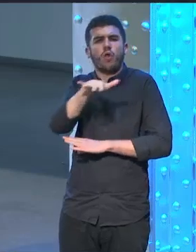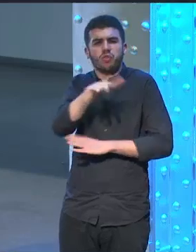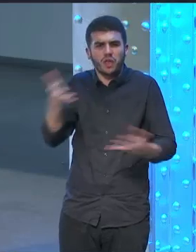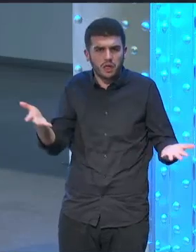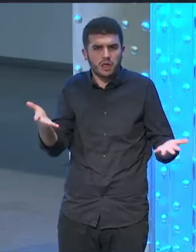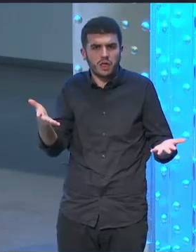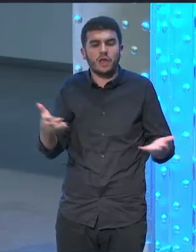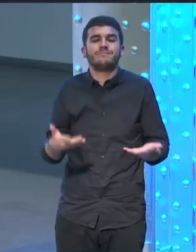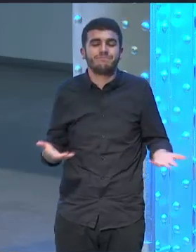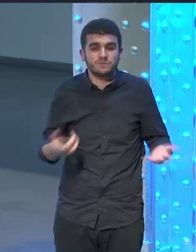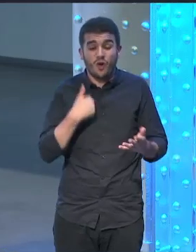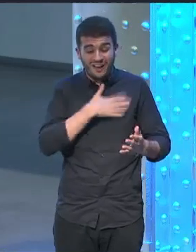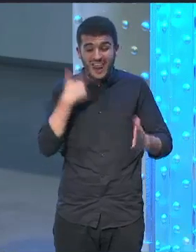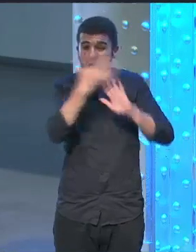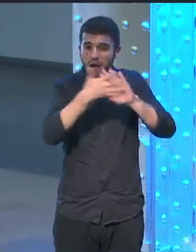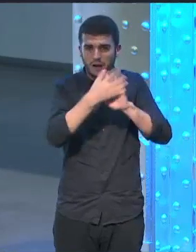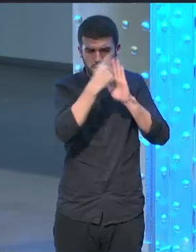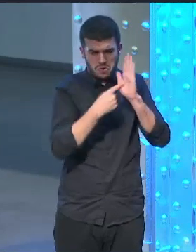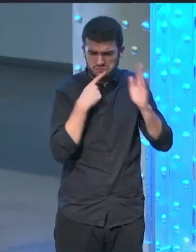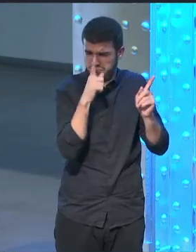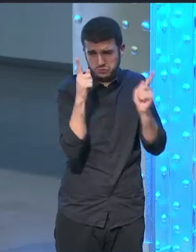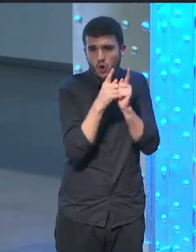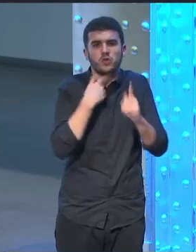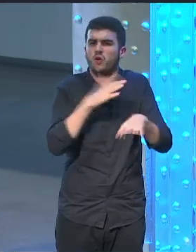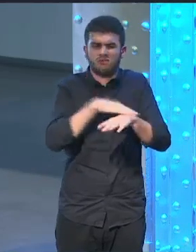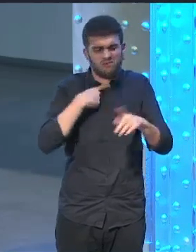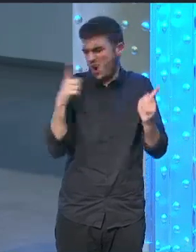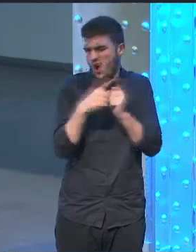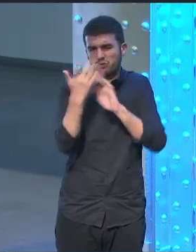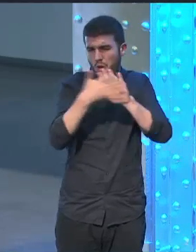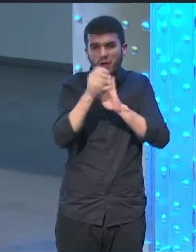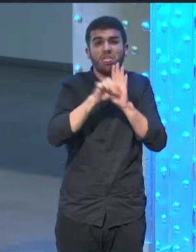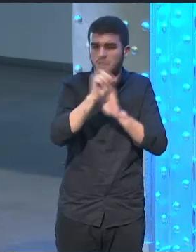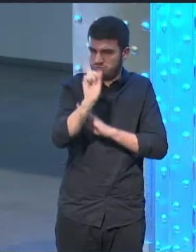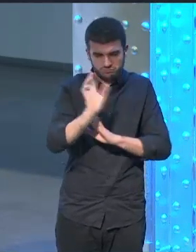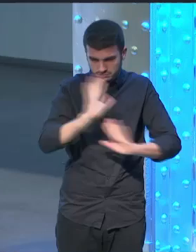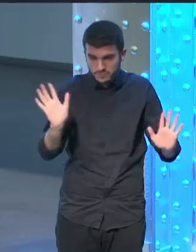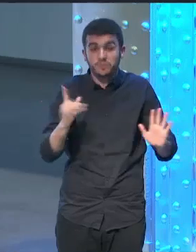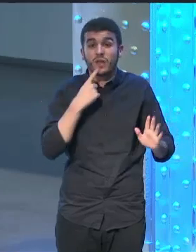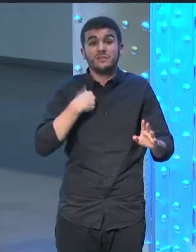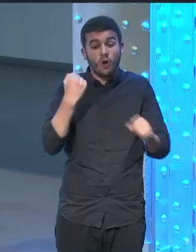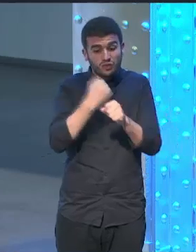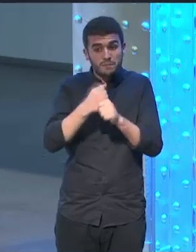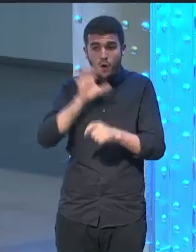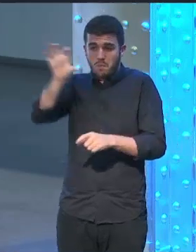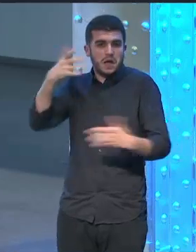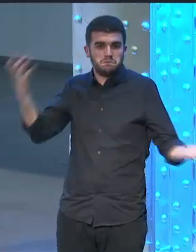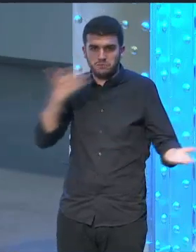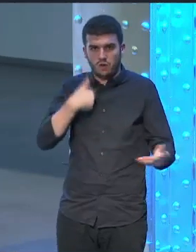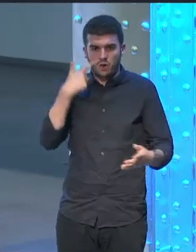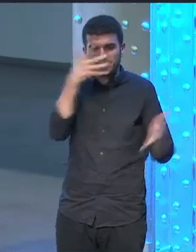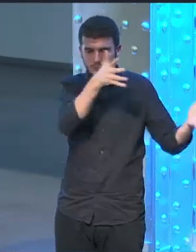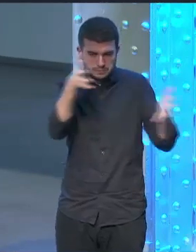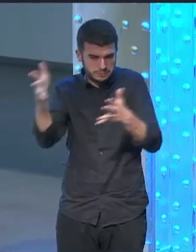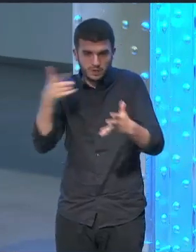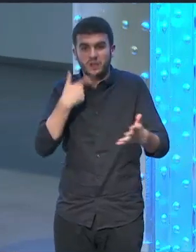Yo voy a hablar solo de muy poquitos puntos para ser muy breve, pero quiero contarlo bien. Cuando yo trabajo en algún país y asesoramos en